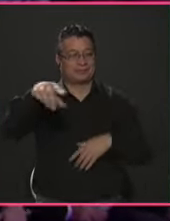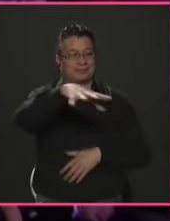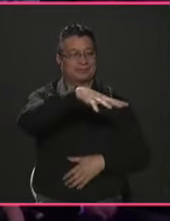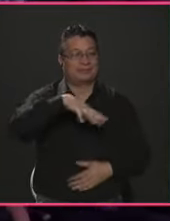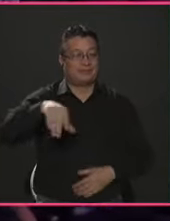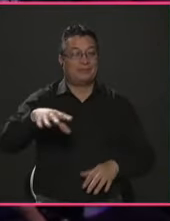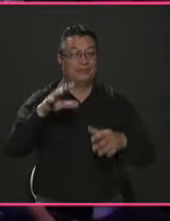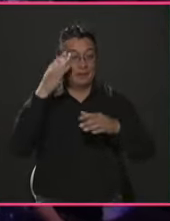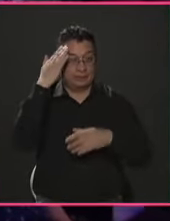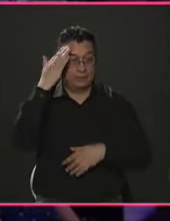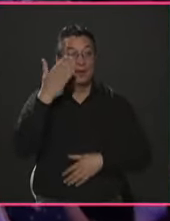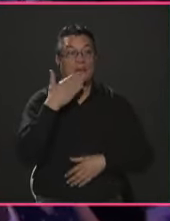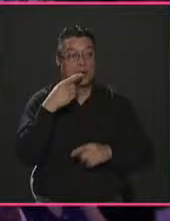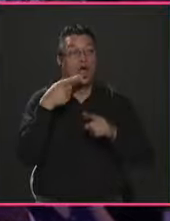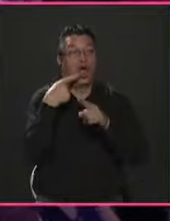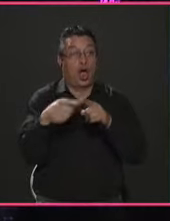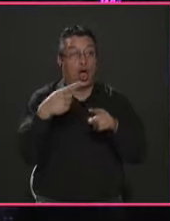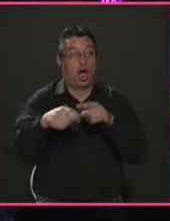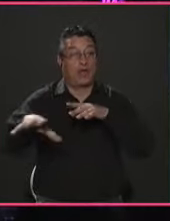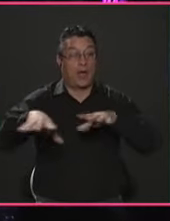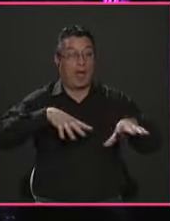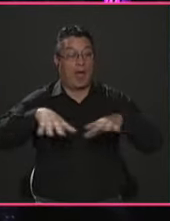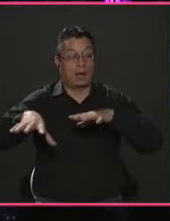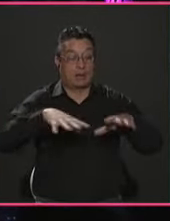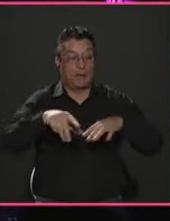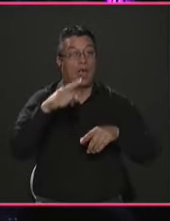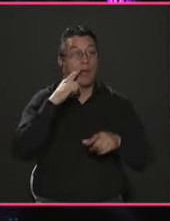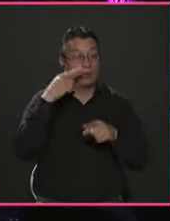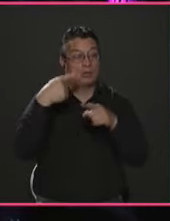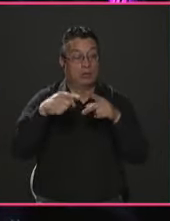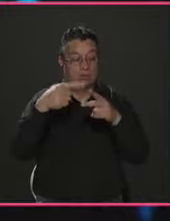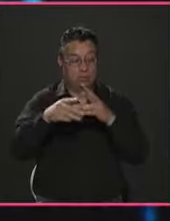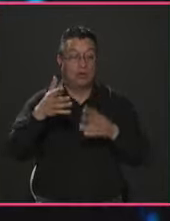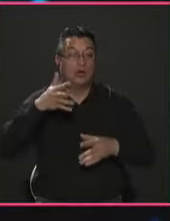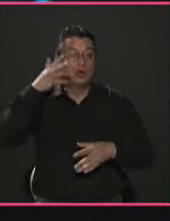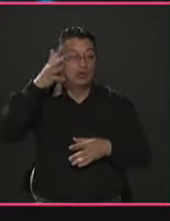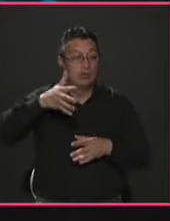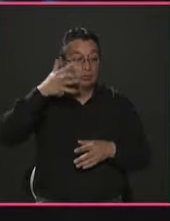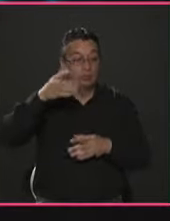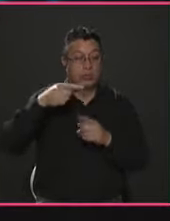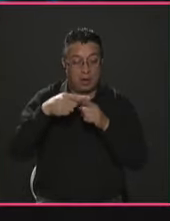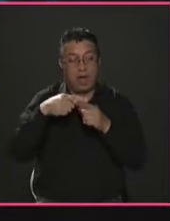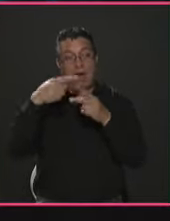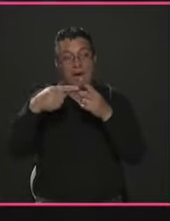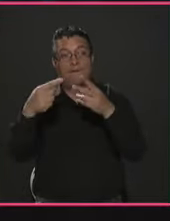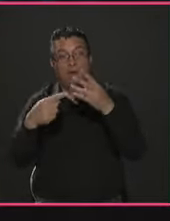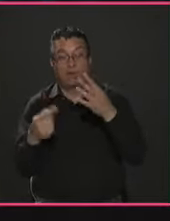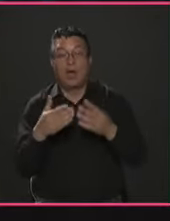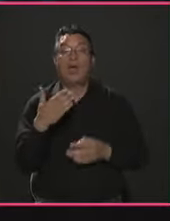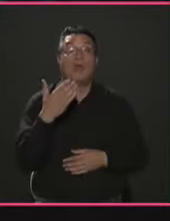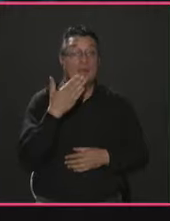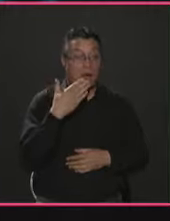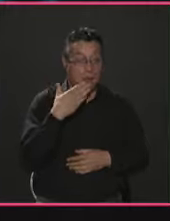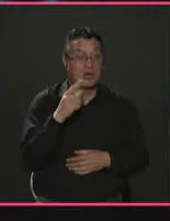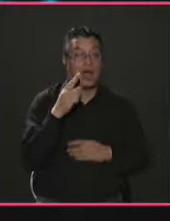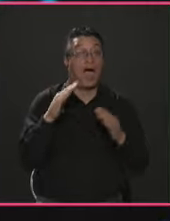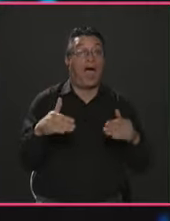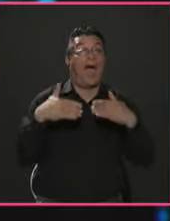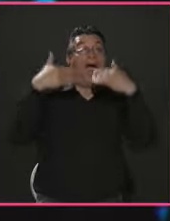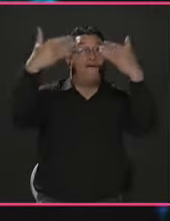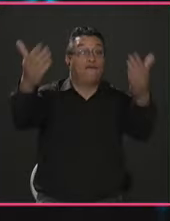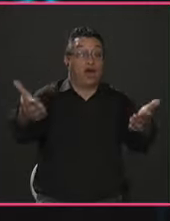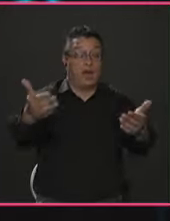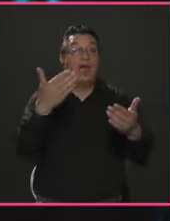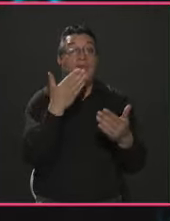que hay una serie de otras actividades para quienes están en las presentaciones de los speakers que no se pierdan también por fuera que